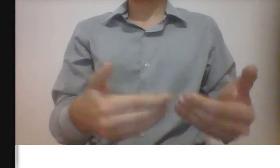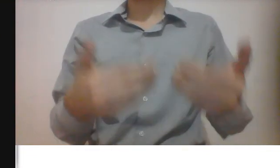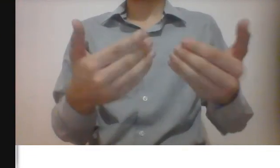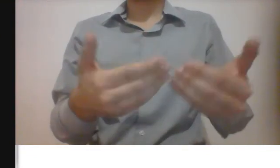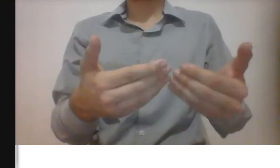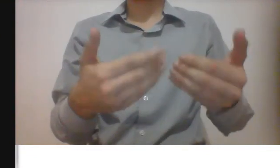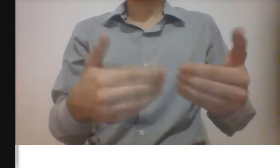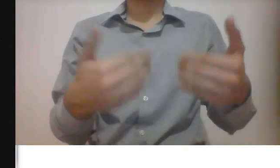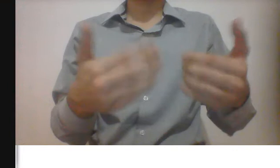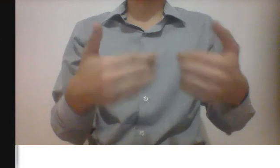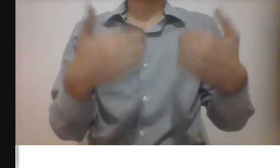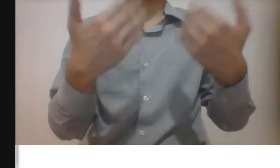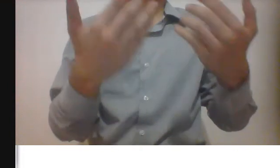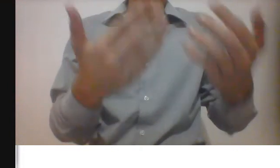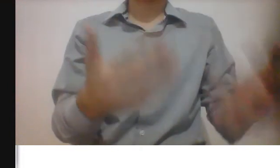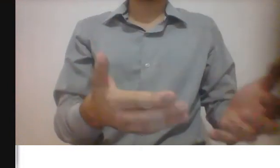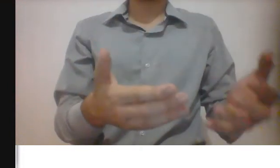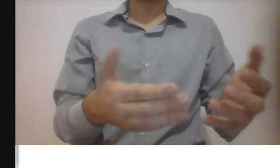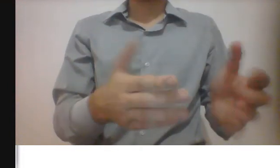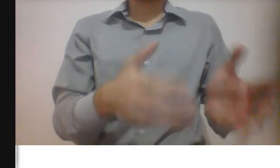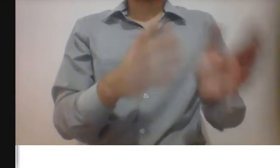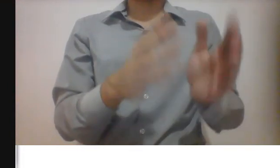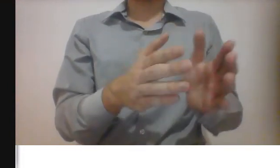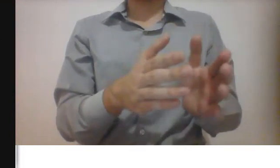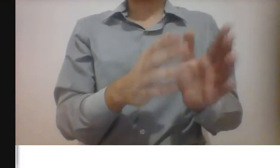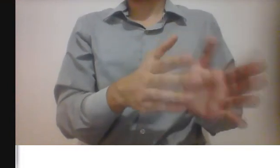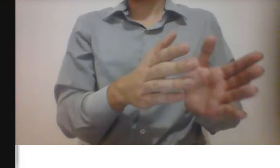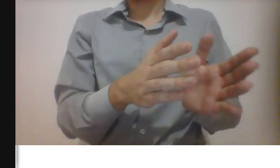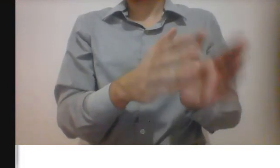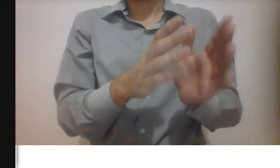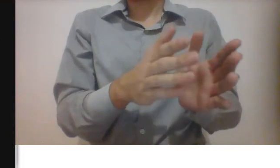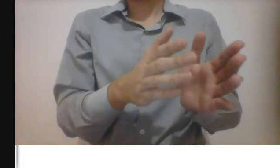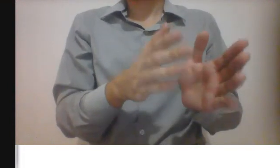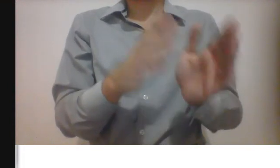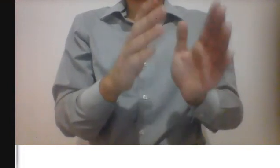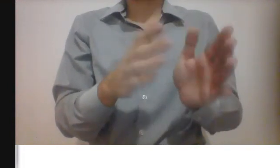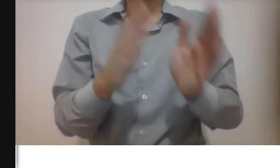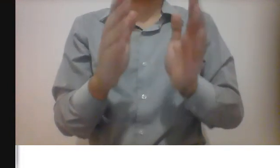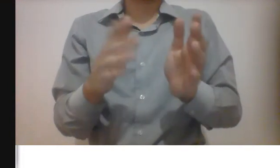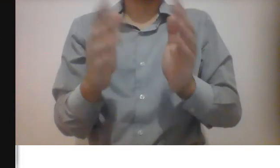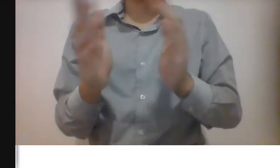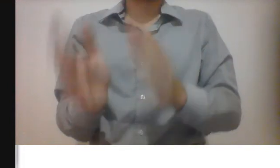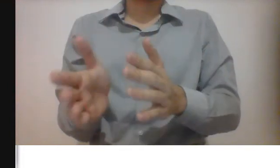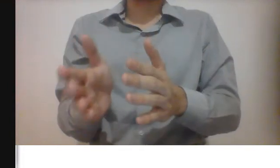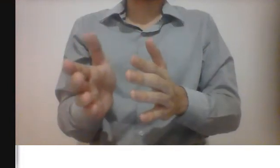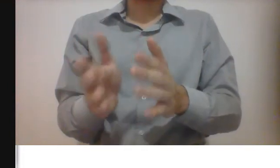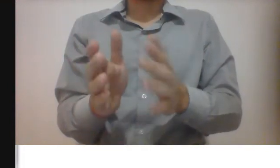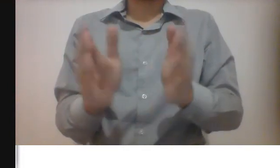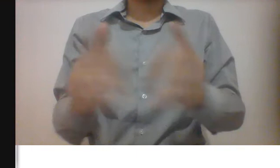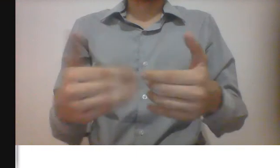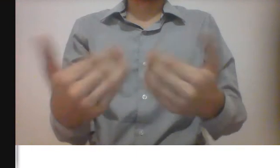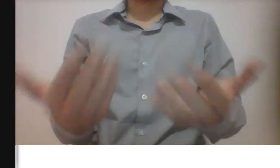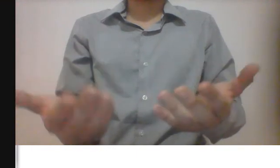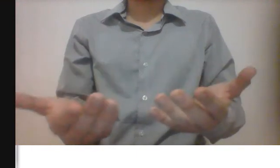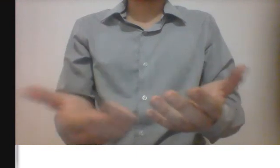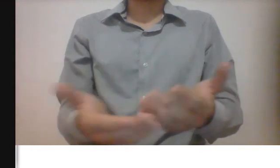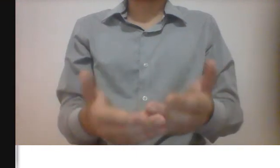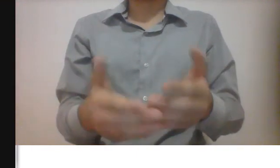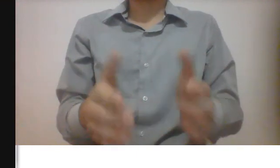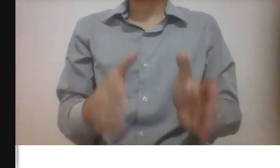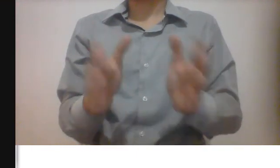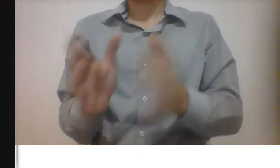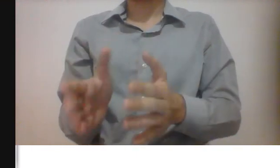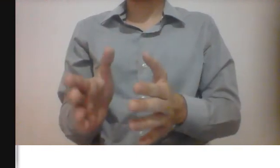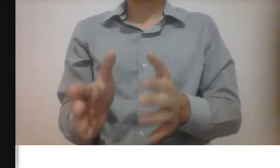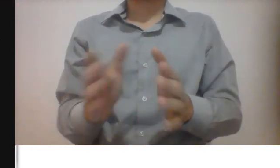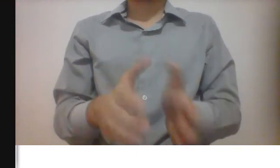las grandes empresas controlaran el tema financiero y en general afectaran la parte de las finanzas públicas del país, que se terminaban